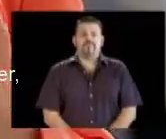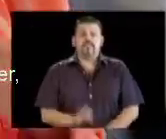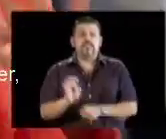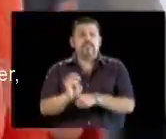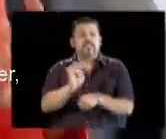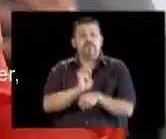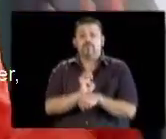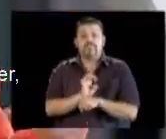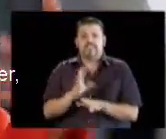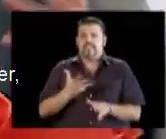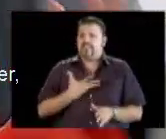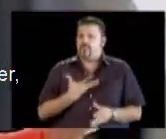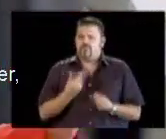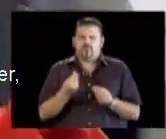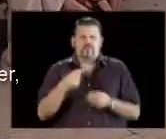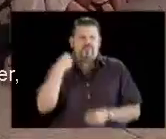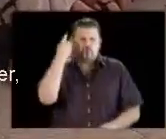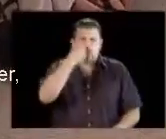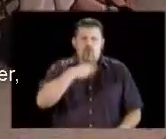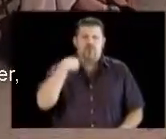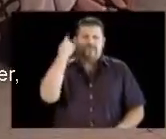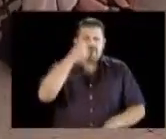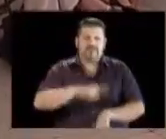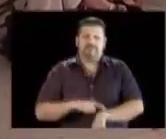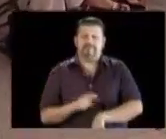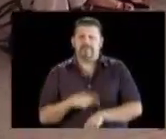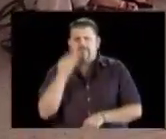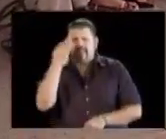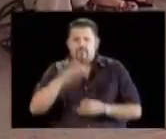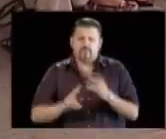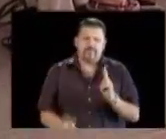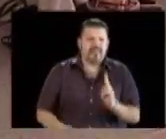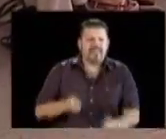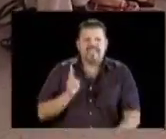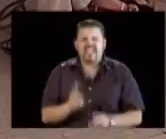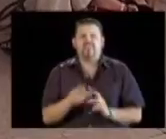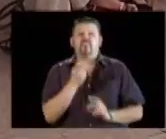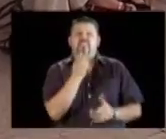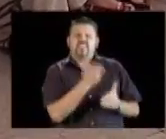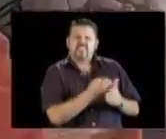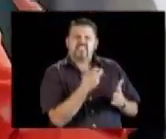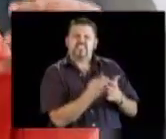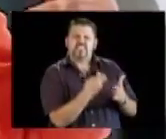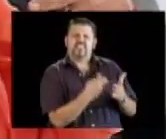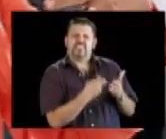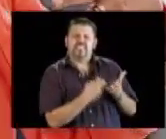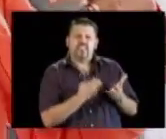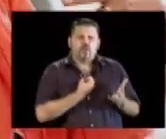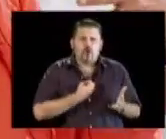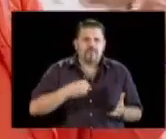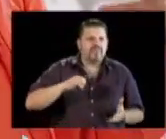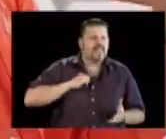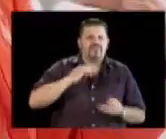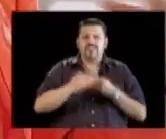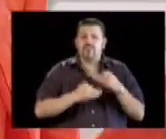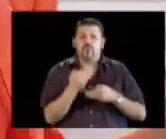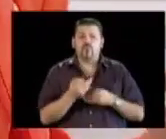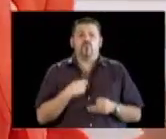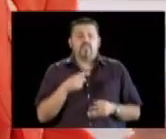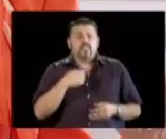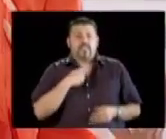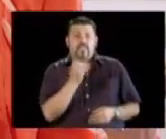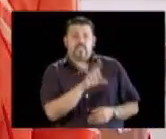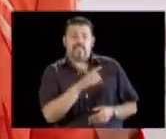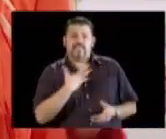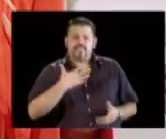Entonces duramos muchísimas horas en una comida que casi se tornó cena, platicando de OmniLife, de lo que OmniLife era, y lo que él estaba